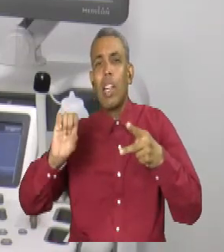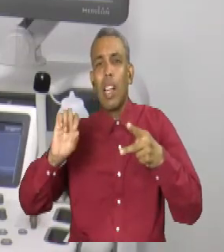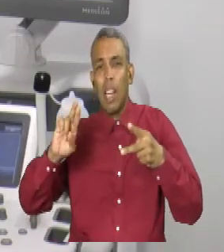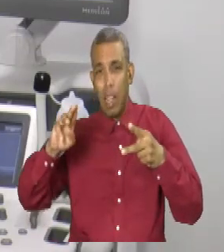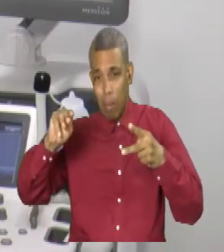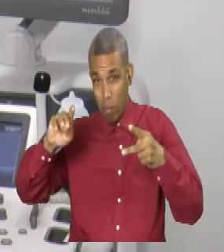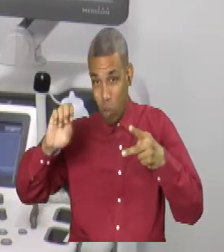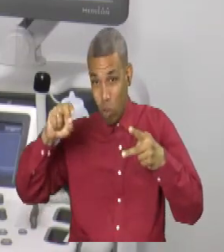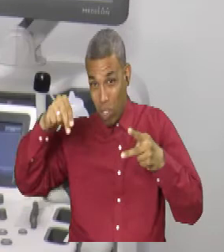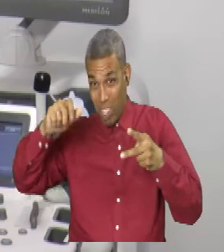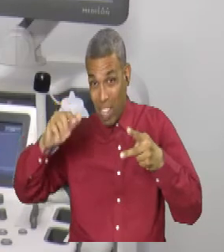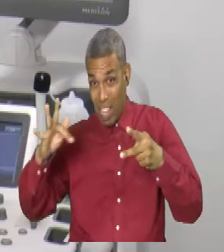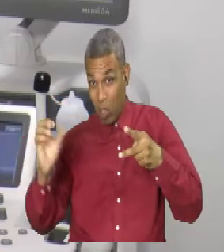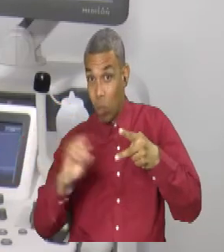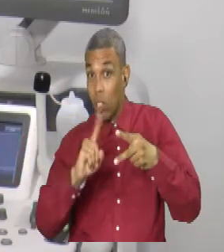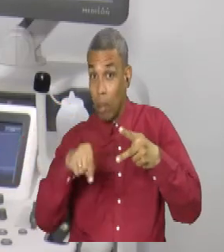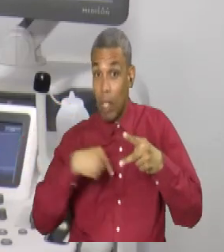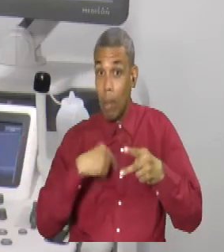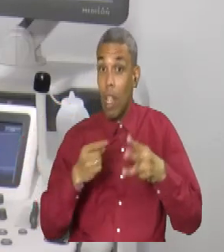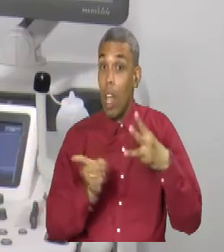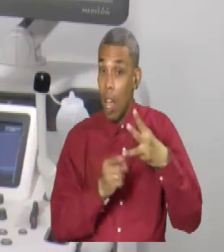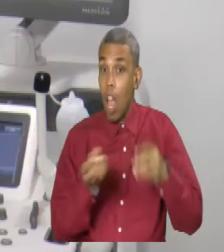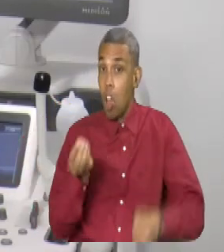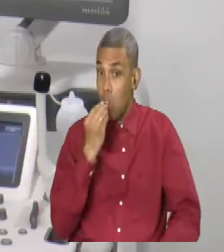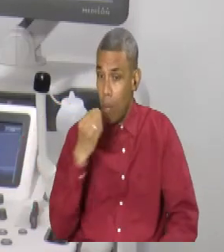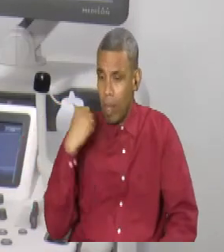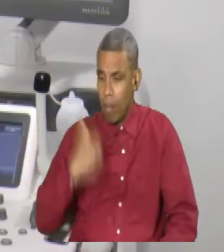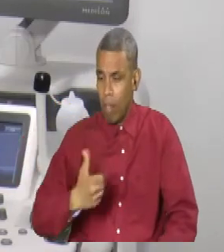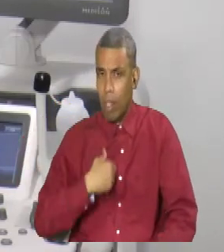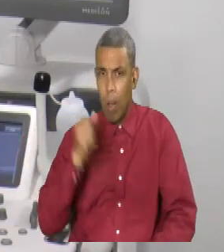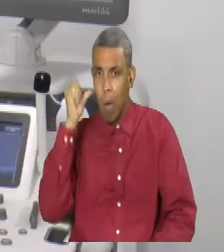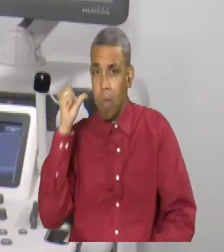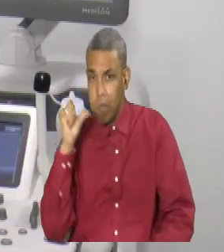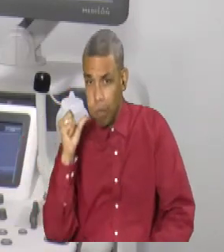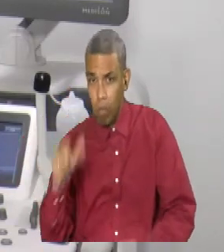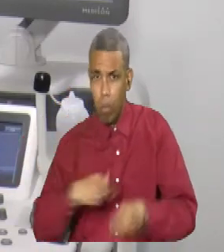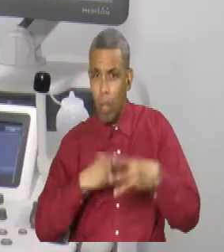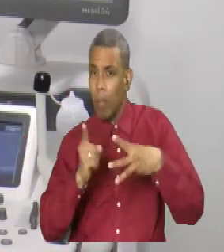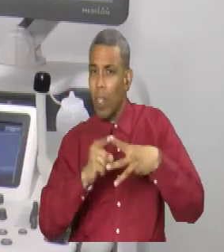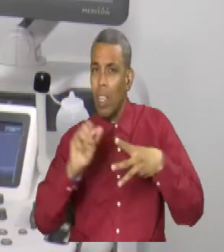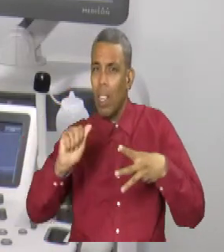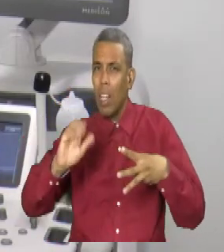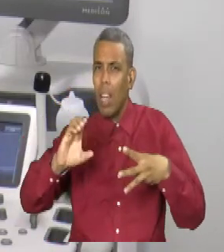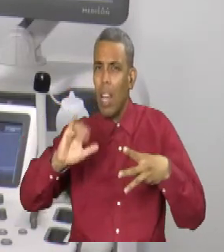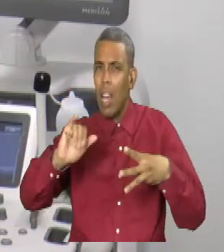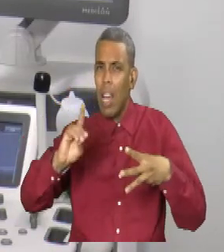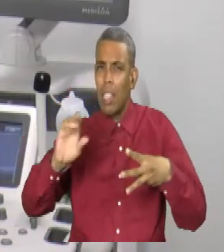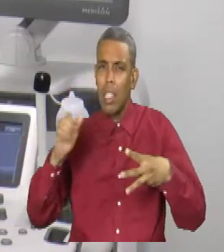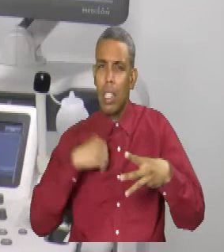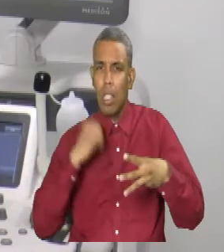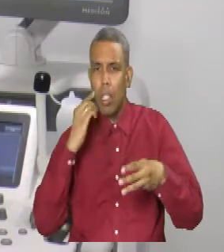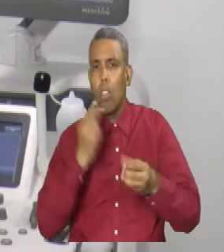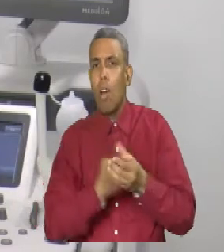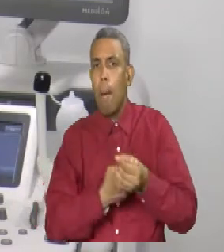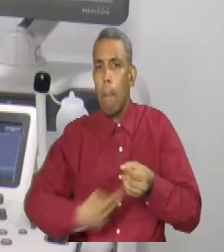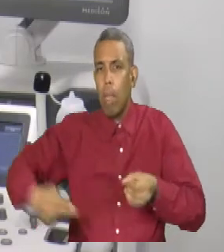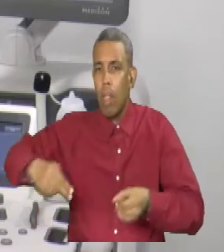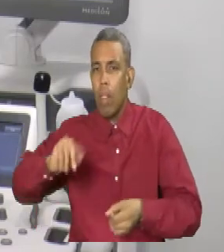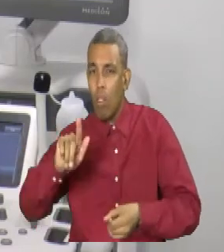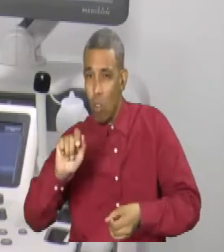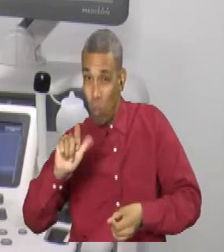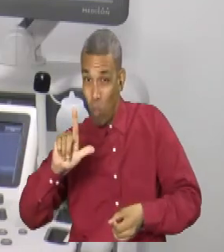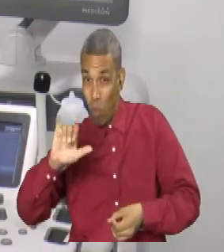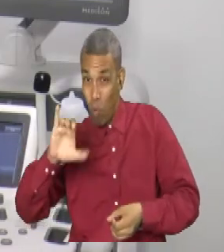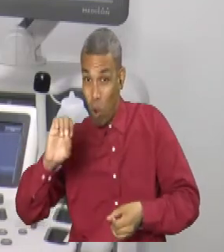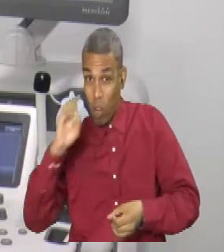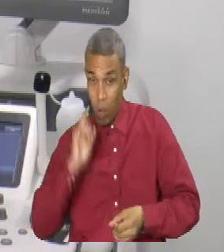alimentación durante sus 9 meses de gestación, pero se aconseja el consumo de ácido fólico para evitar defectos en el sistema nervioso central del bebé y reforzar la